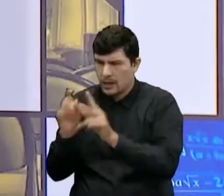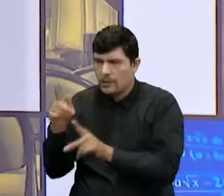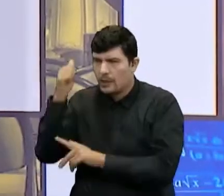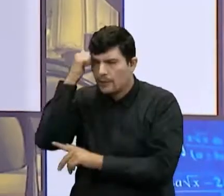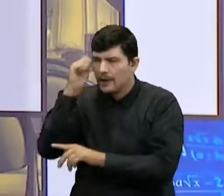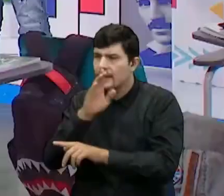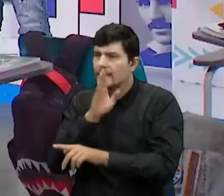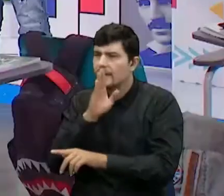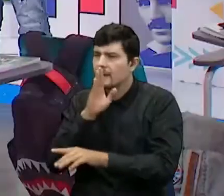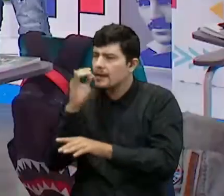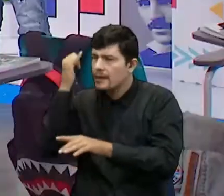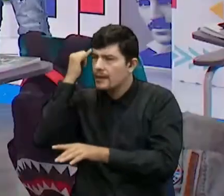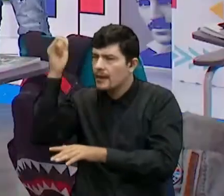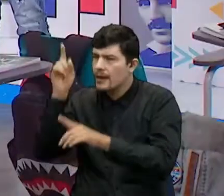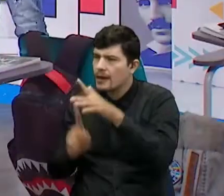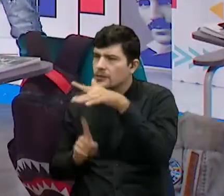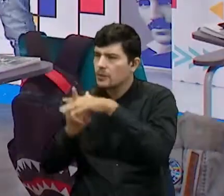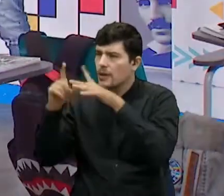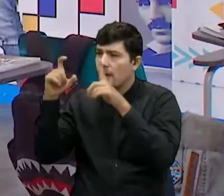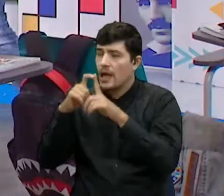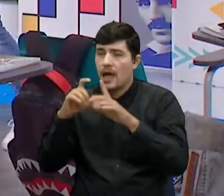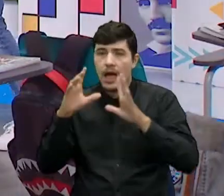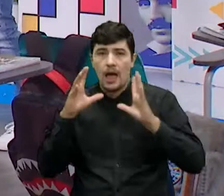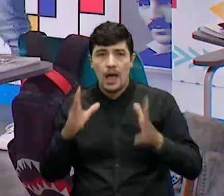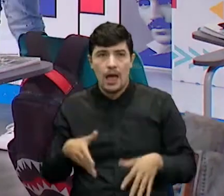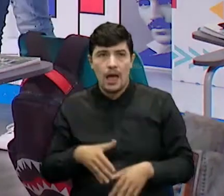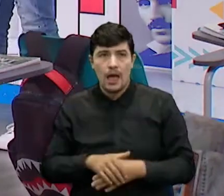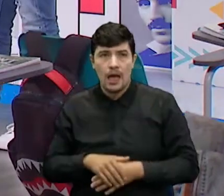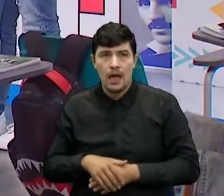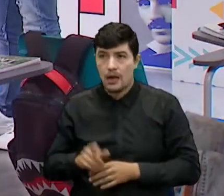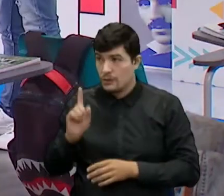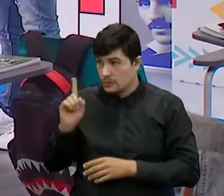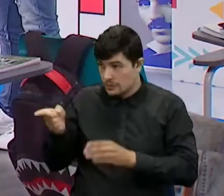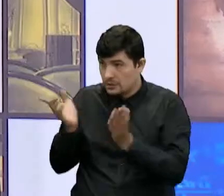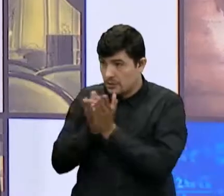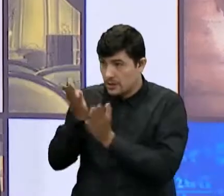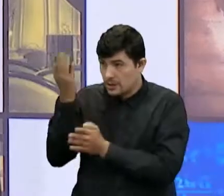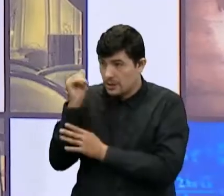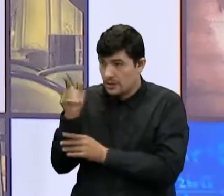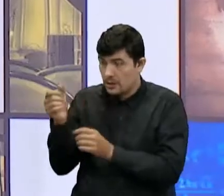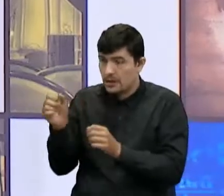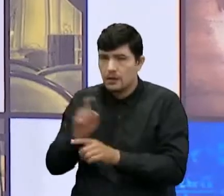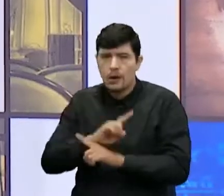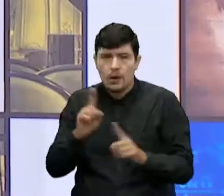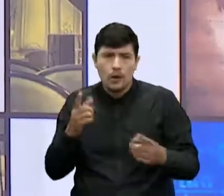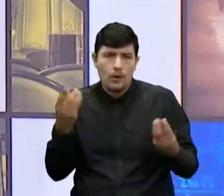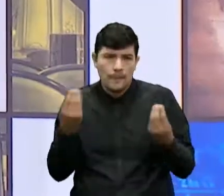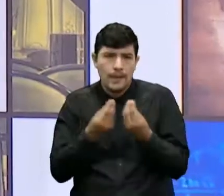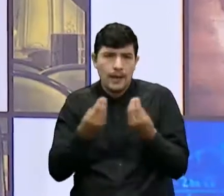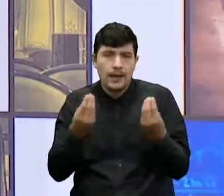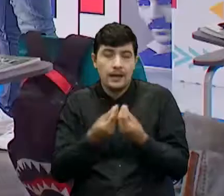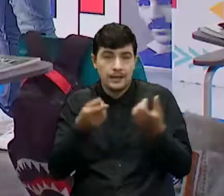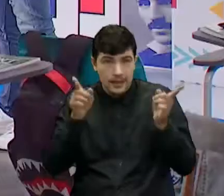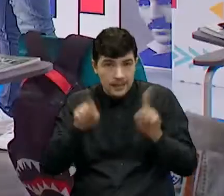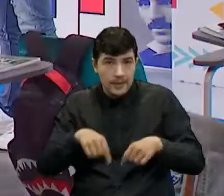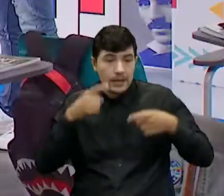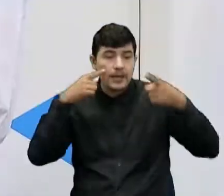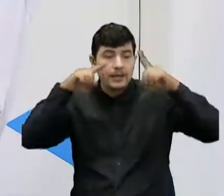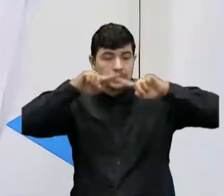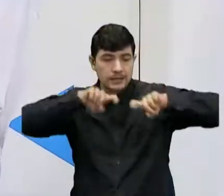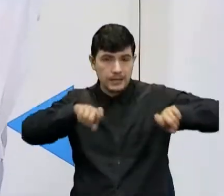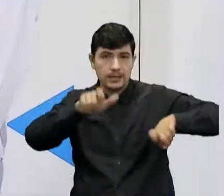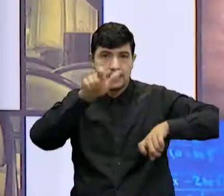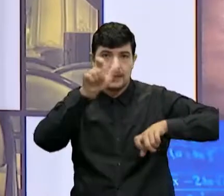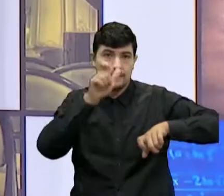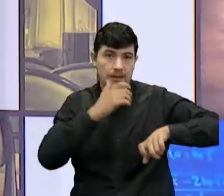colegazos míos Ah, usted, sí Usted estuvo con ellos, ¿sí? No, digo que son colegas porque también son científicos Ah,